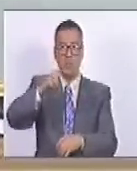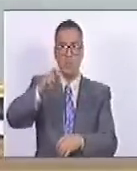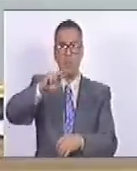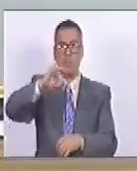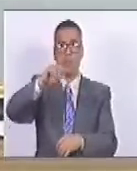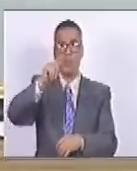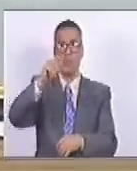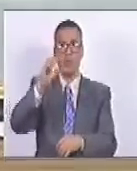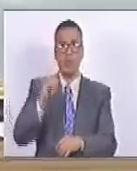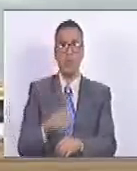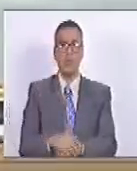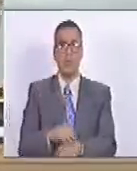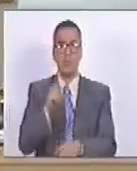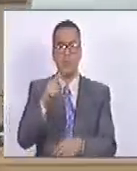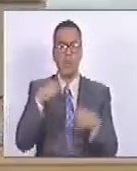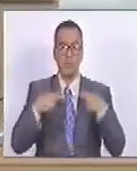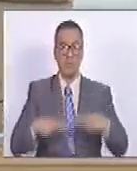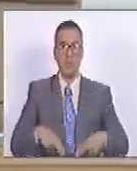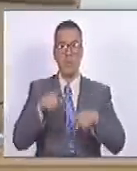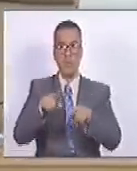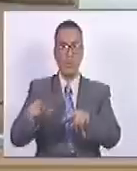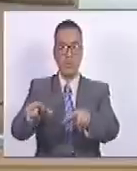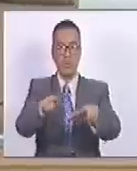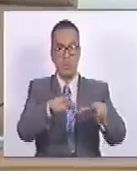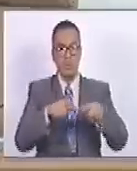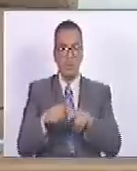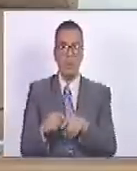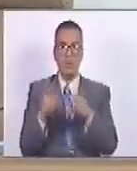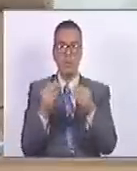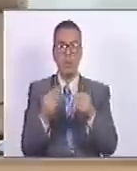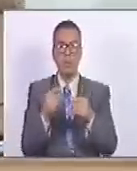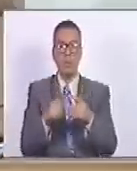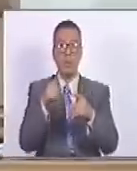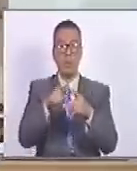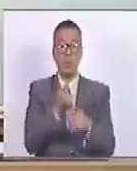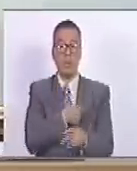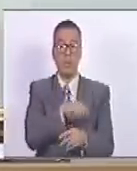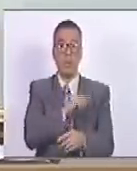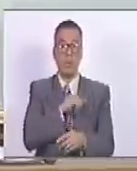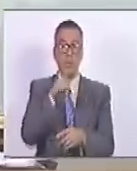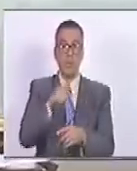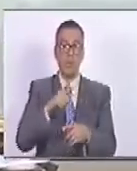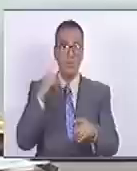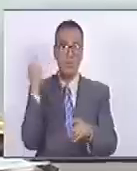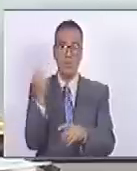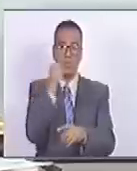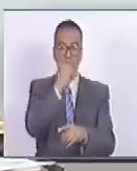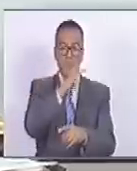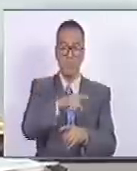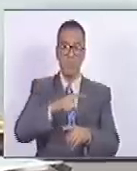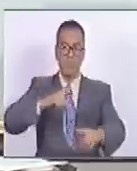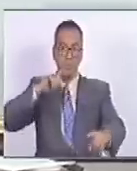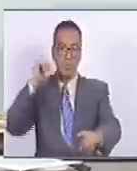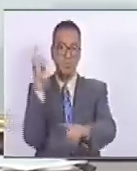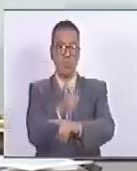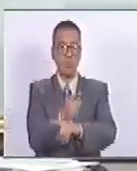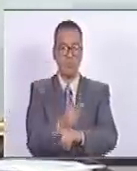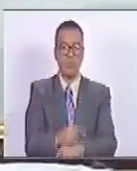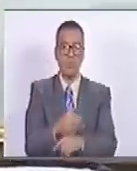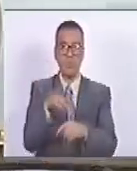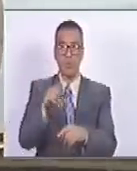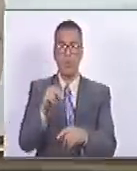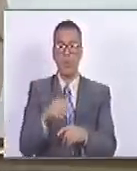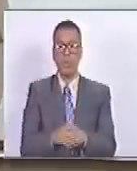Y ahorita no hay un ser humano en esta tierra, y muchísimo menos en España, donde está condenado, que no